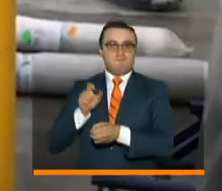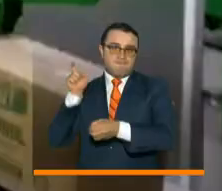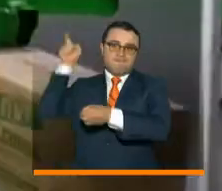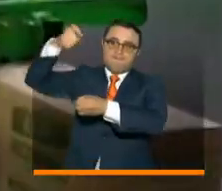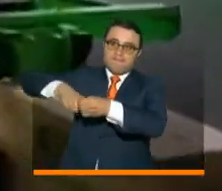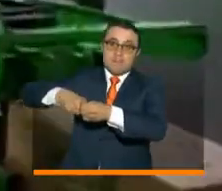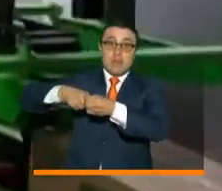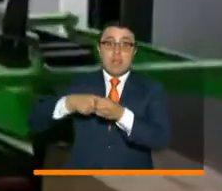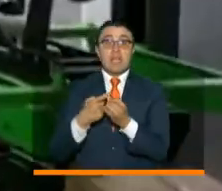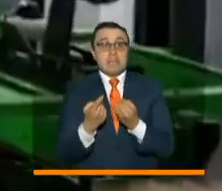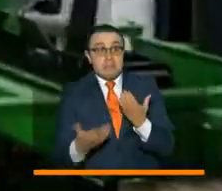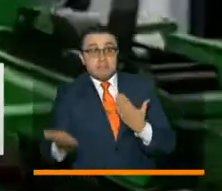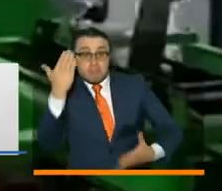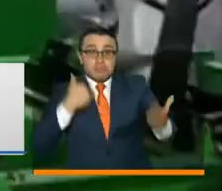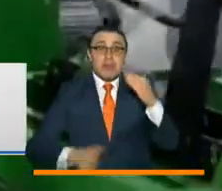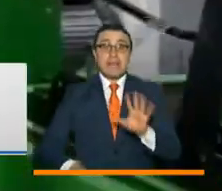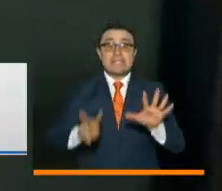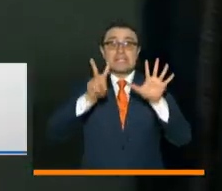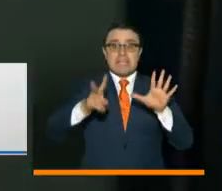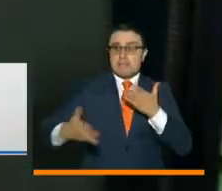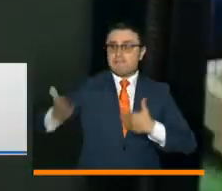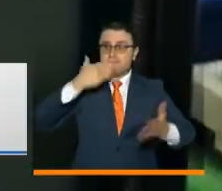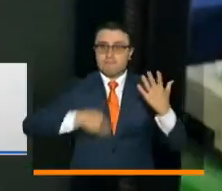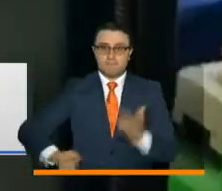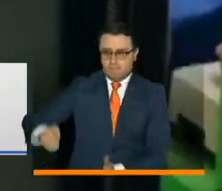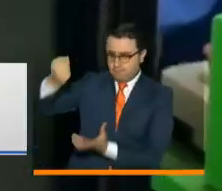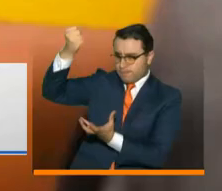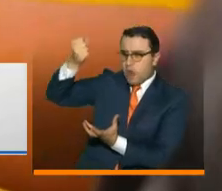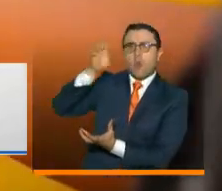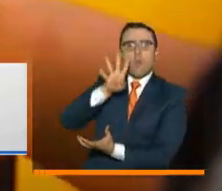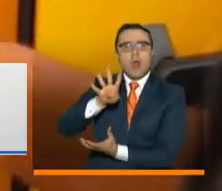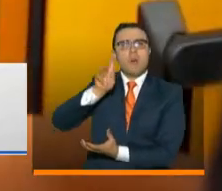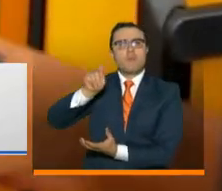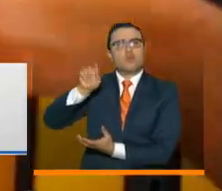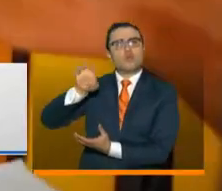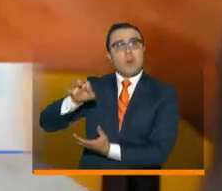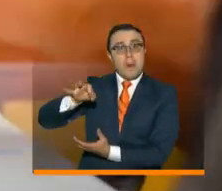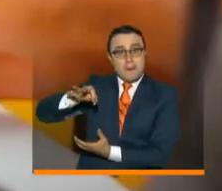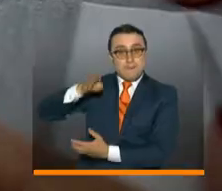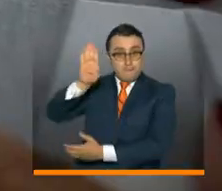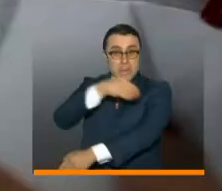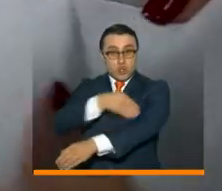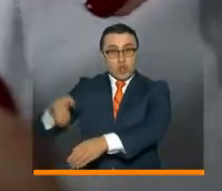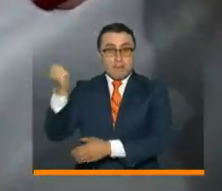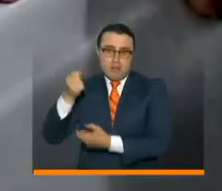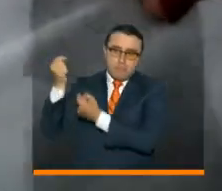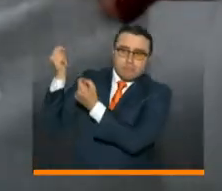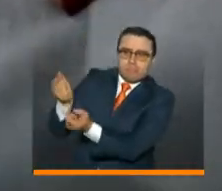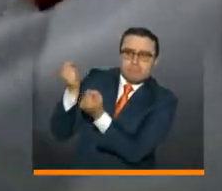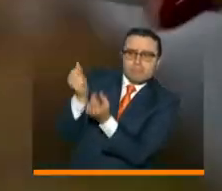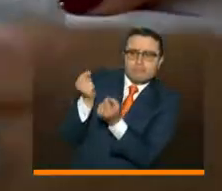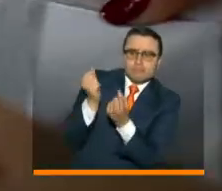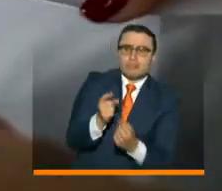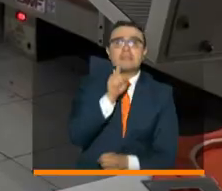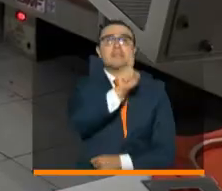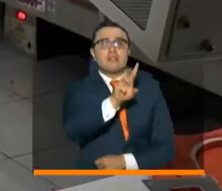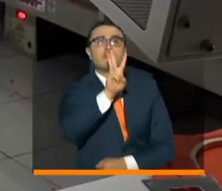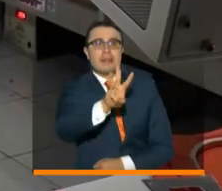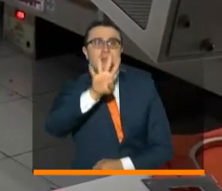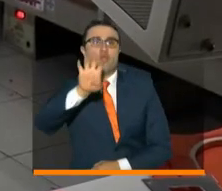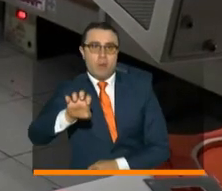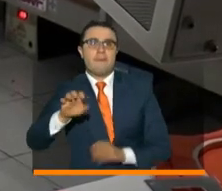ha realizado 7 convocatorias y desembolsado 4,9 billones de pesos que se han entregado a más de 139 mil